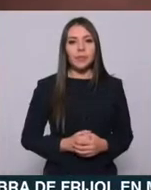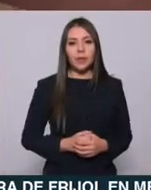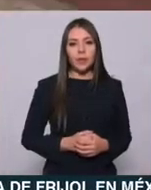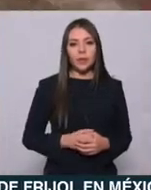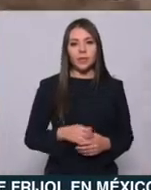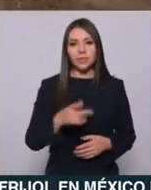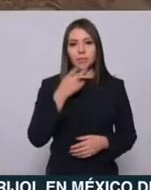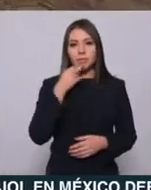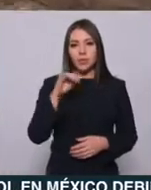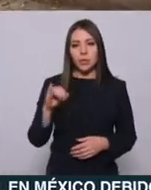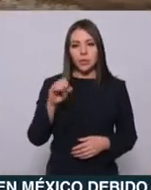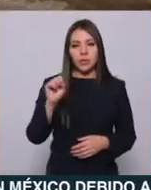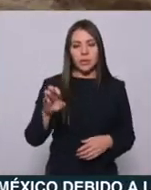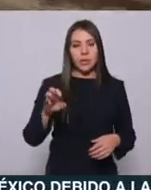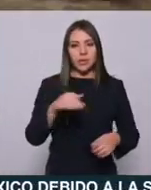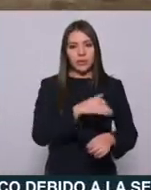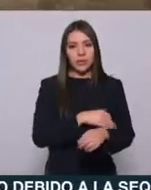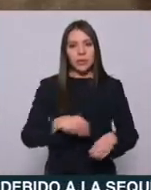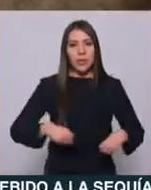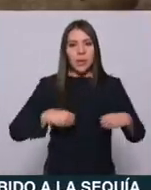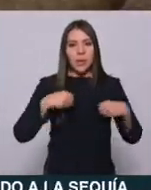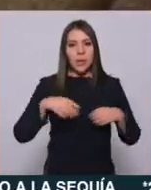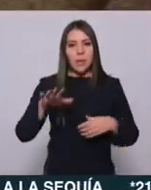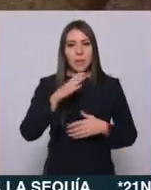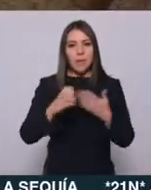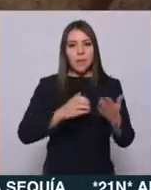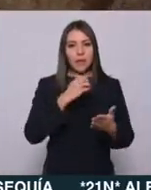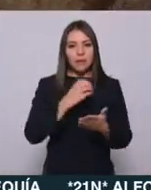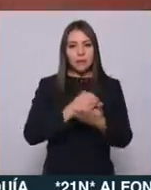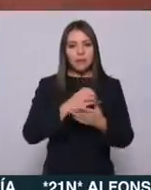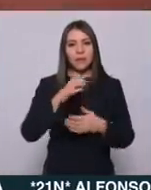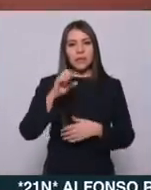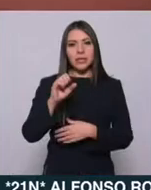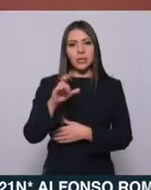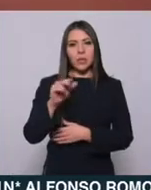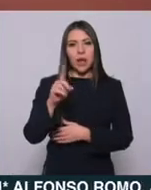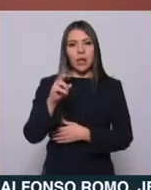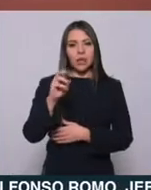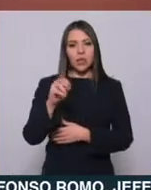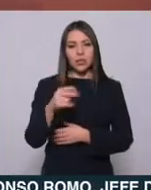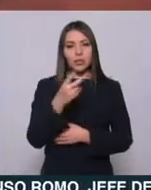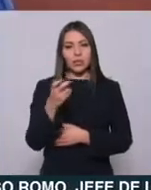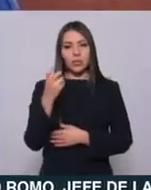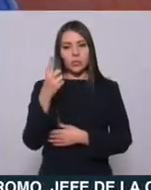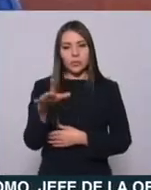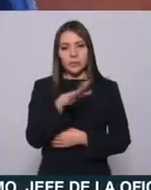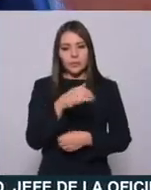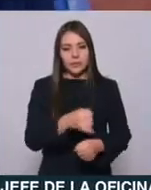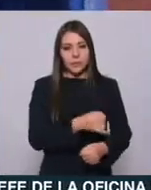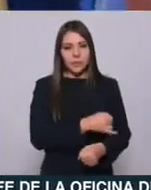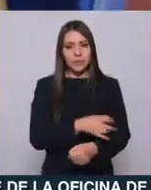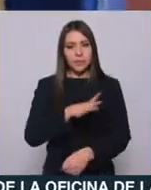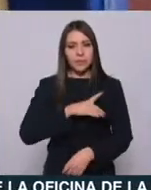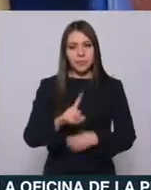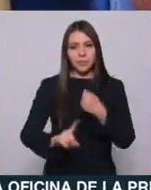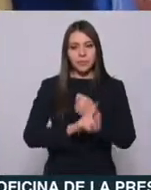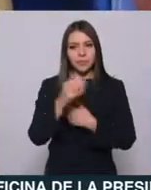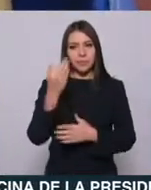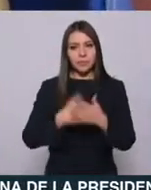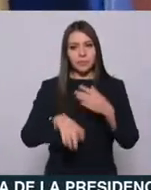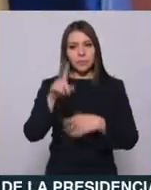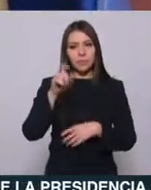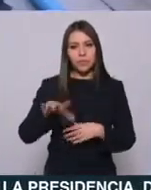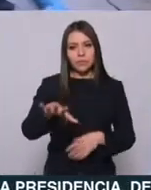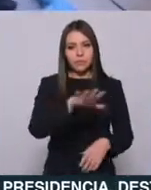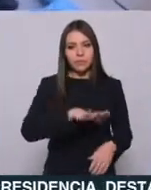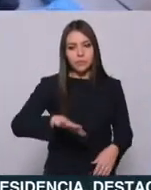José y su familia viven en la colonia Escuadrón 201 en Iztapalapa. Son parte de las familias afectadas por el desabasto de agua en la